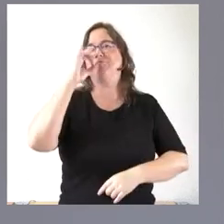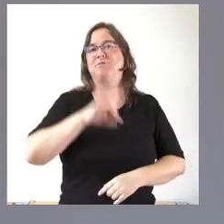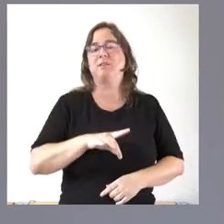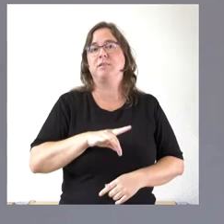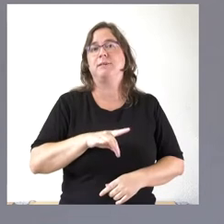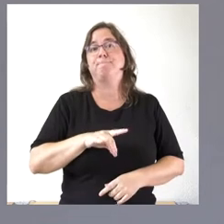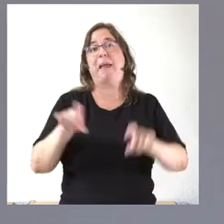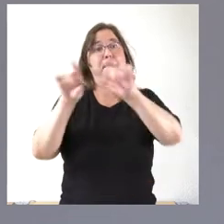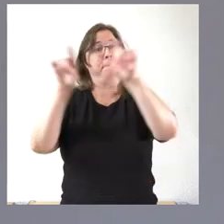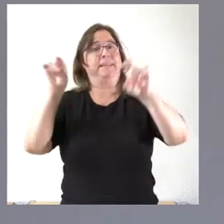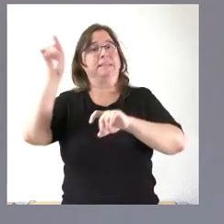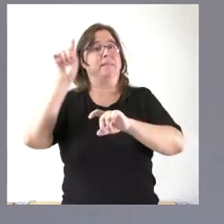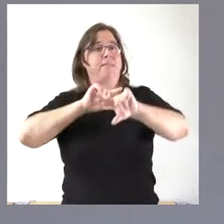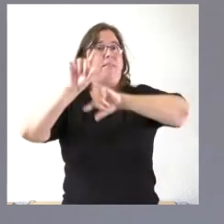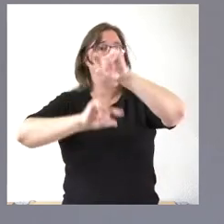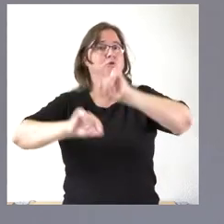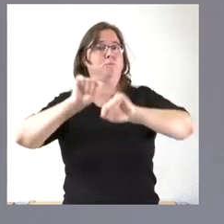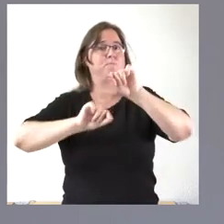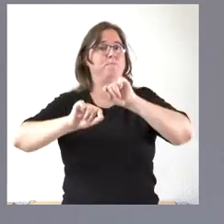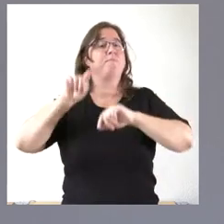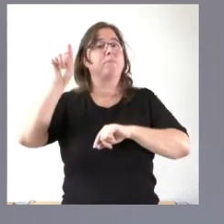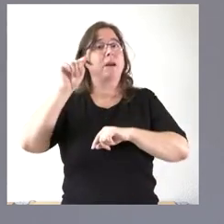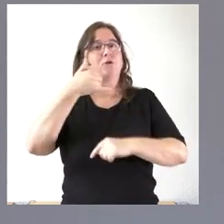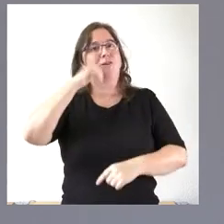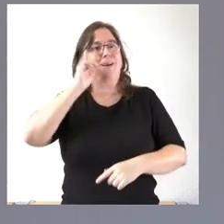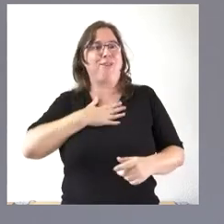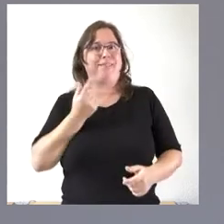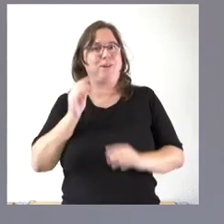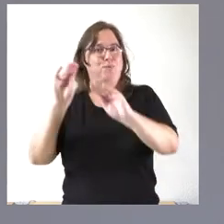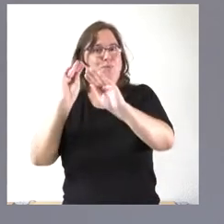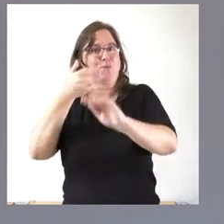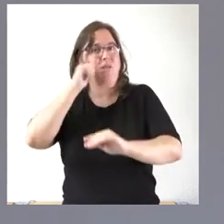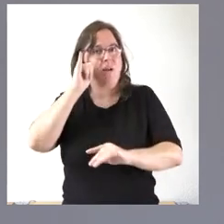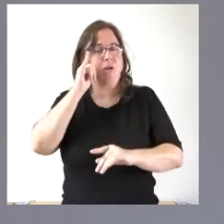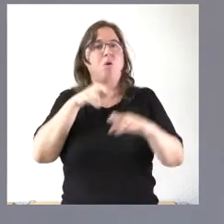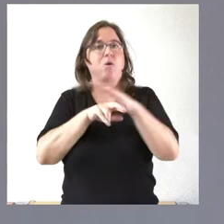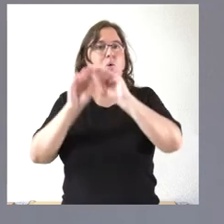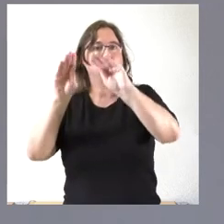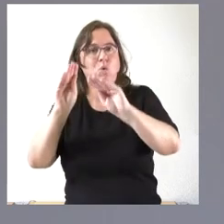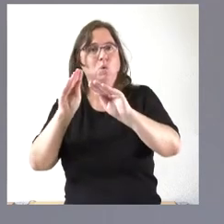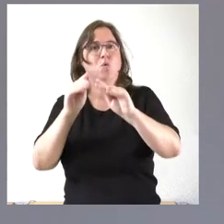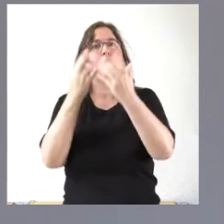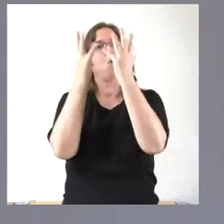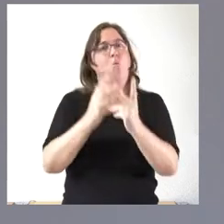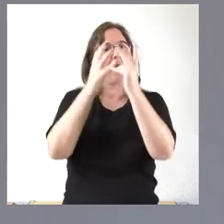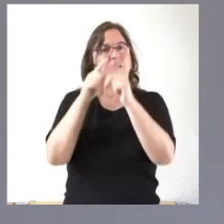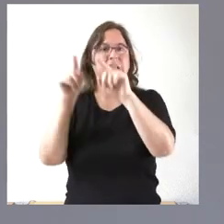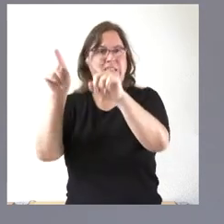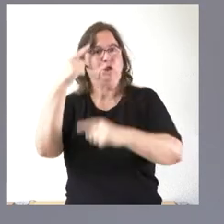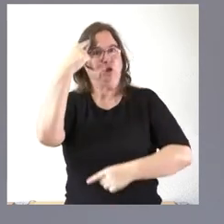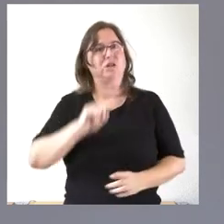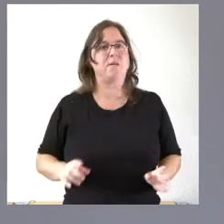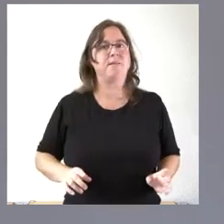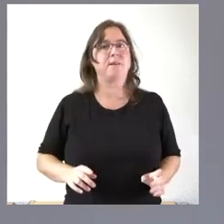el promotor. Son los promotores, que son quienes arriesgan su dinero, quienes ponen sus recursos, quienes tienen que hacer las cuentas, quienes conocen